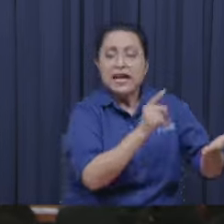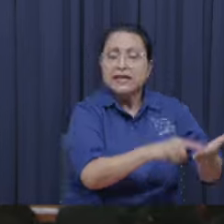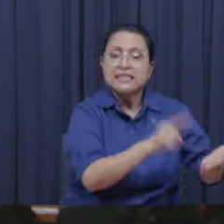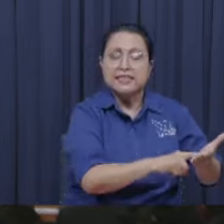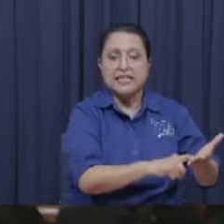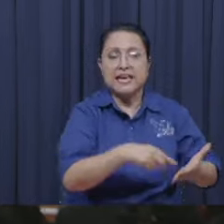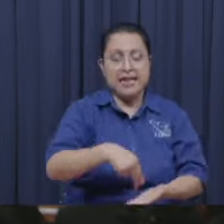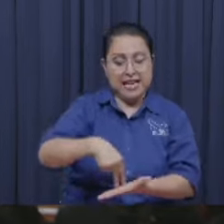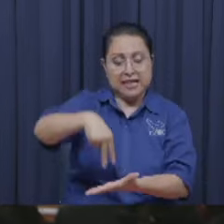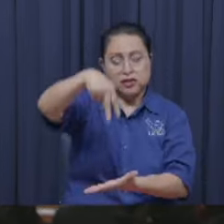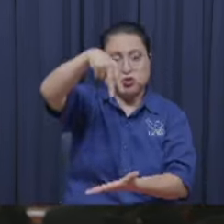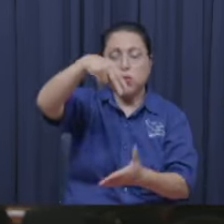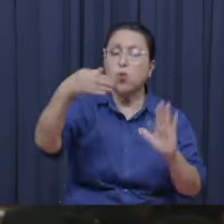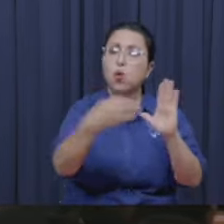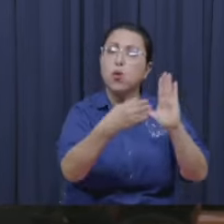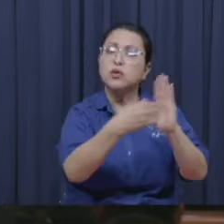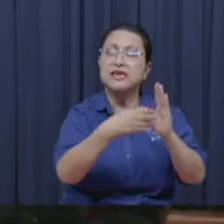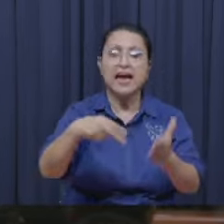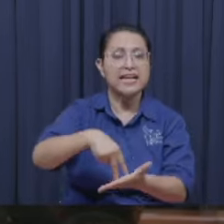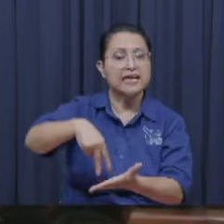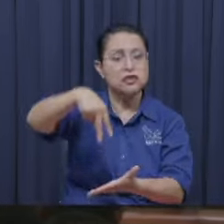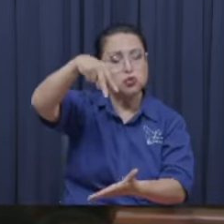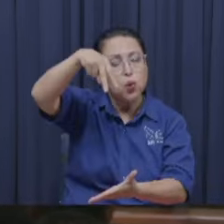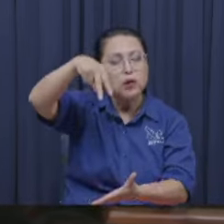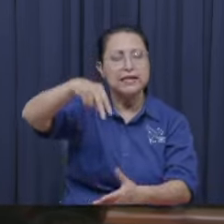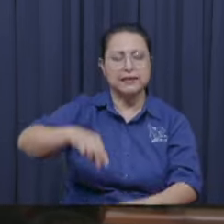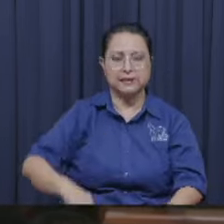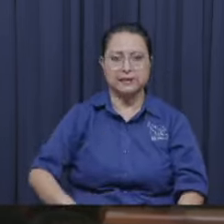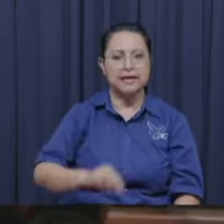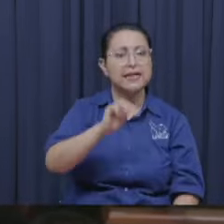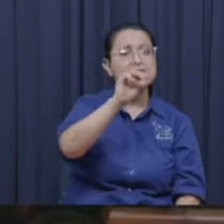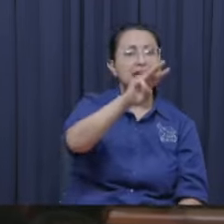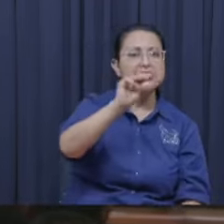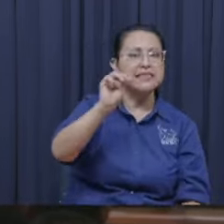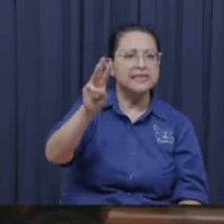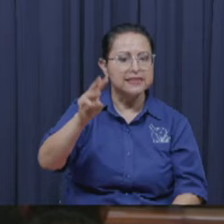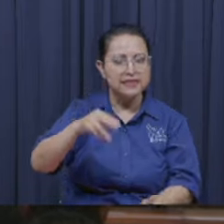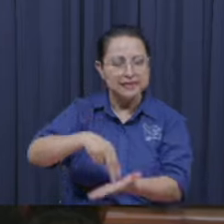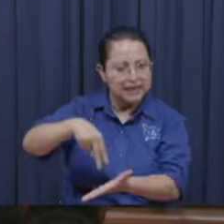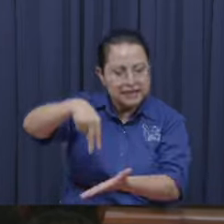menos ahí hay 32, 33 con Israel,